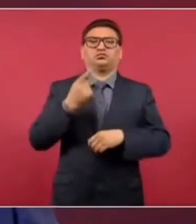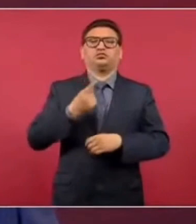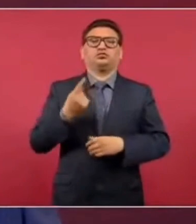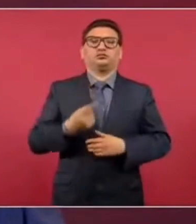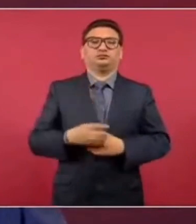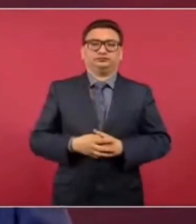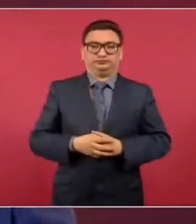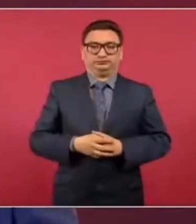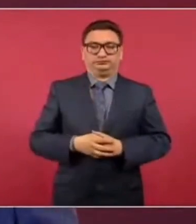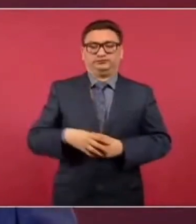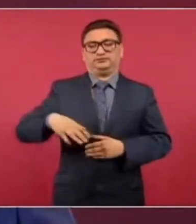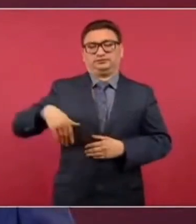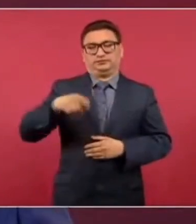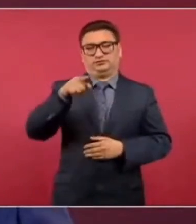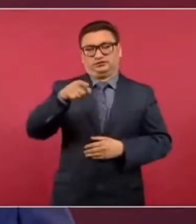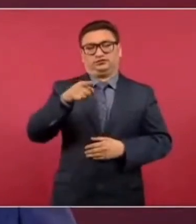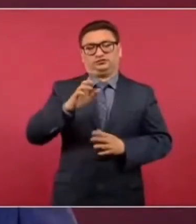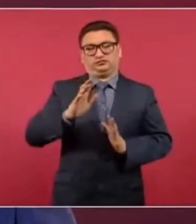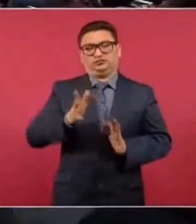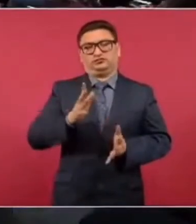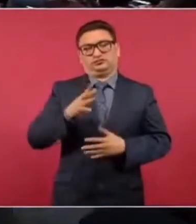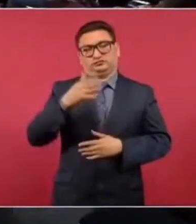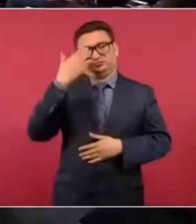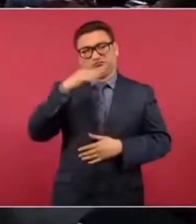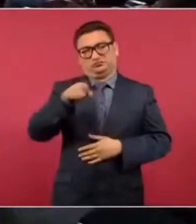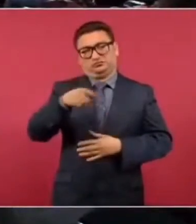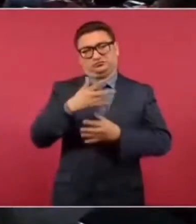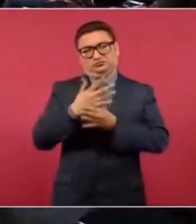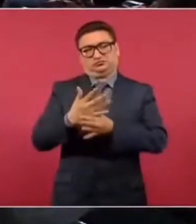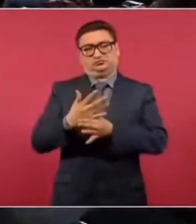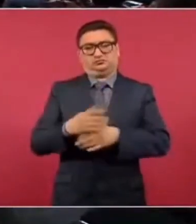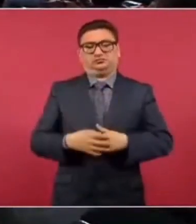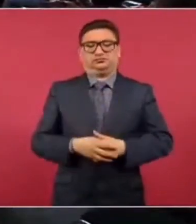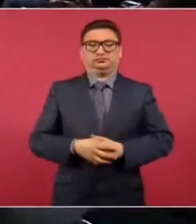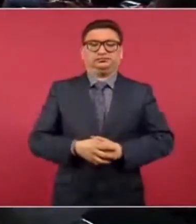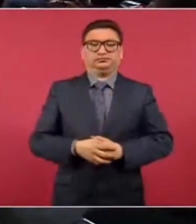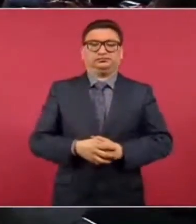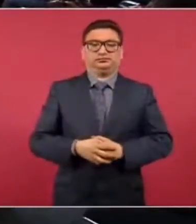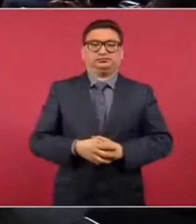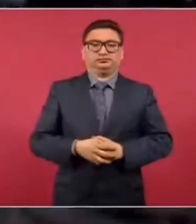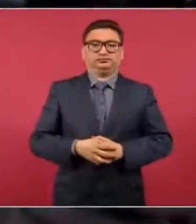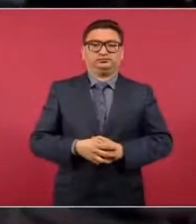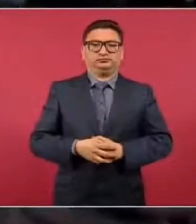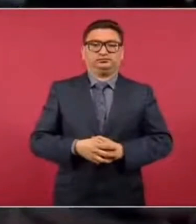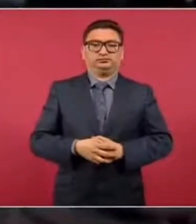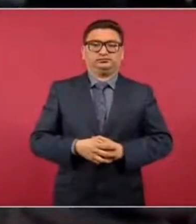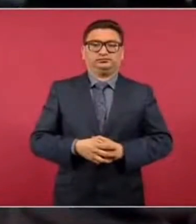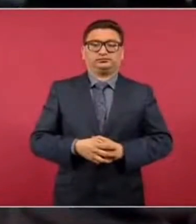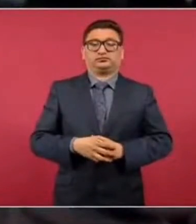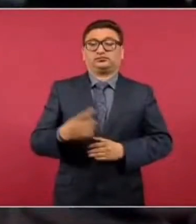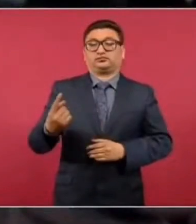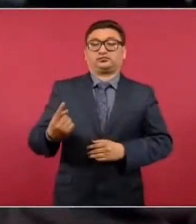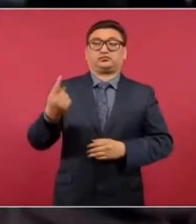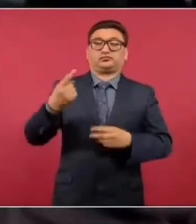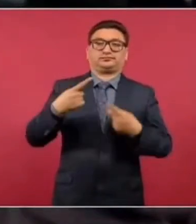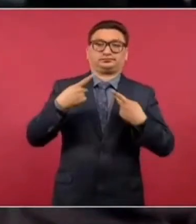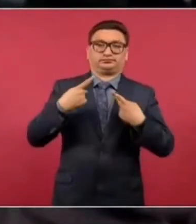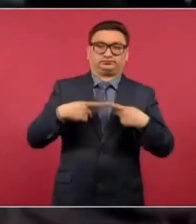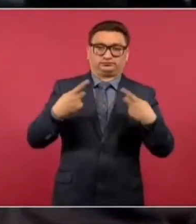porque como tú sostienes que una